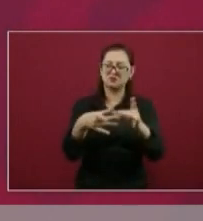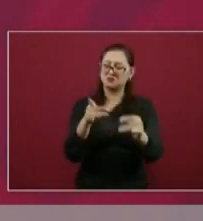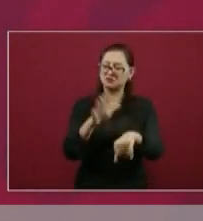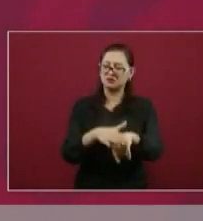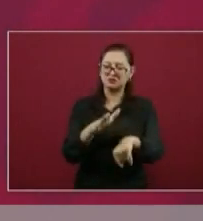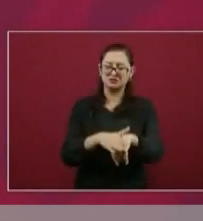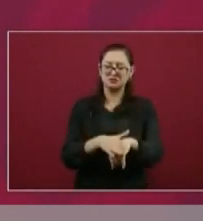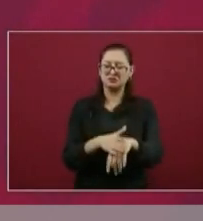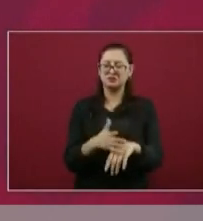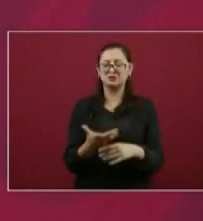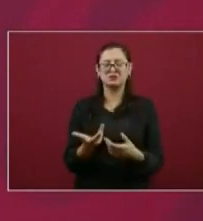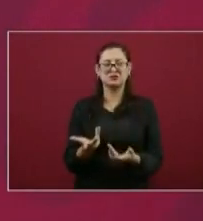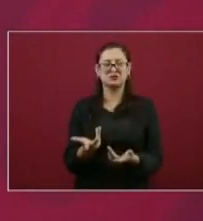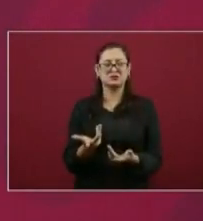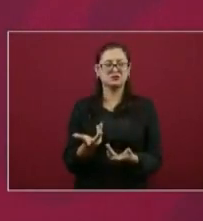a caer